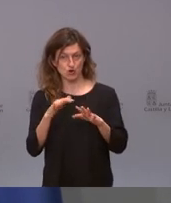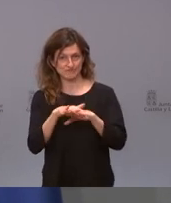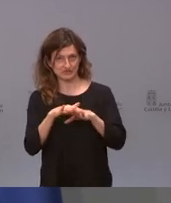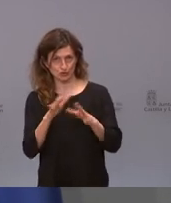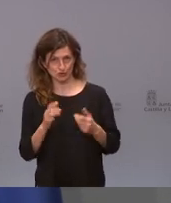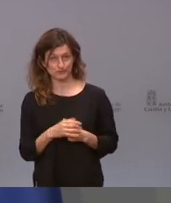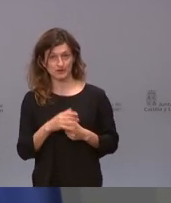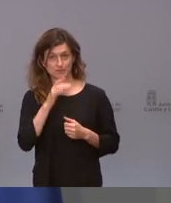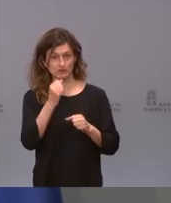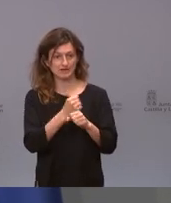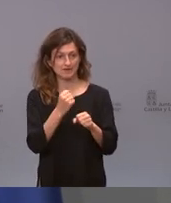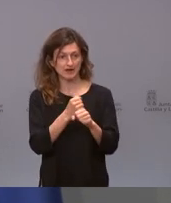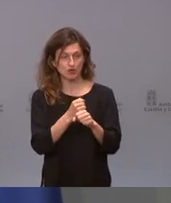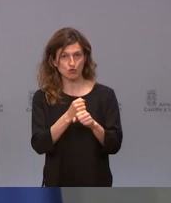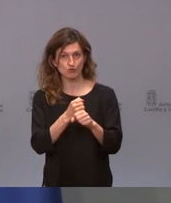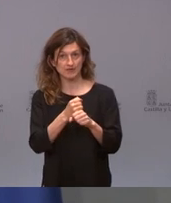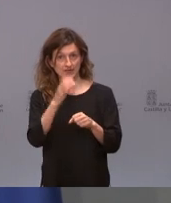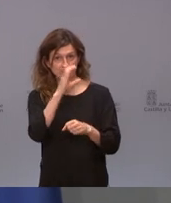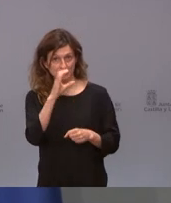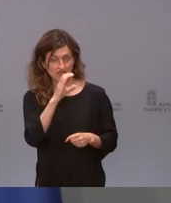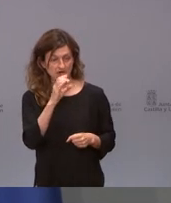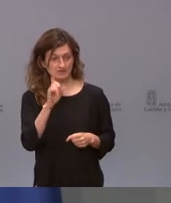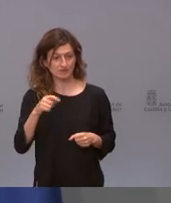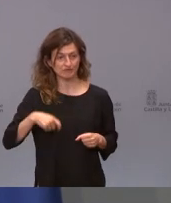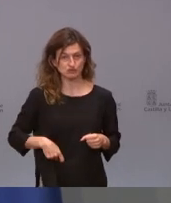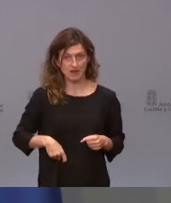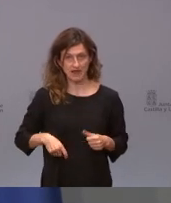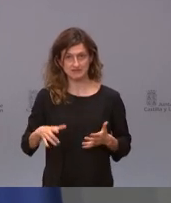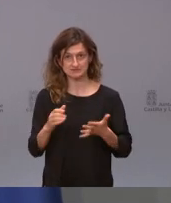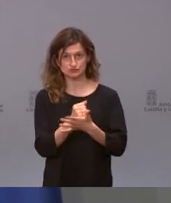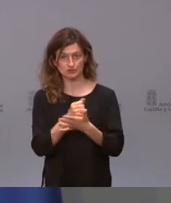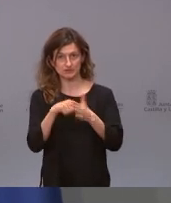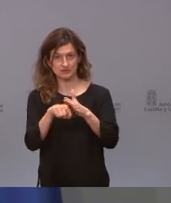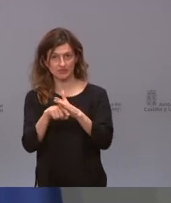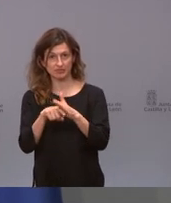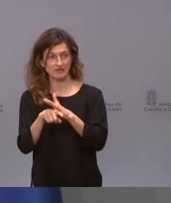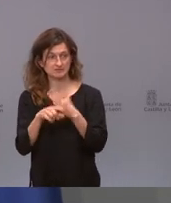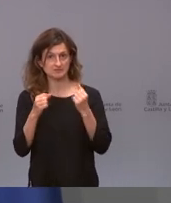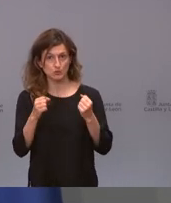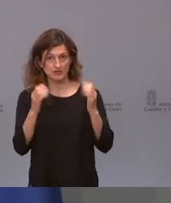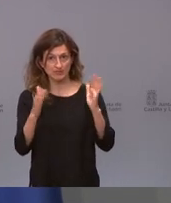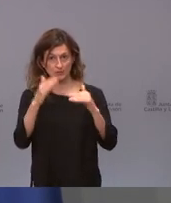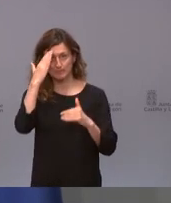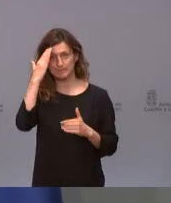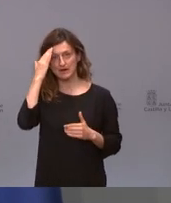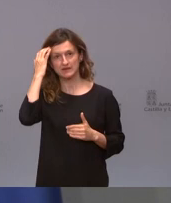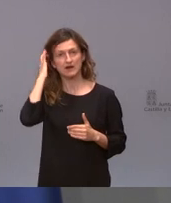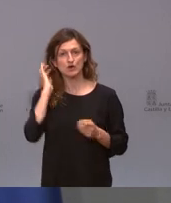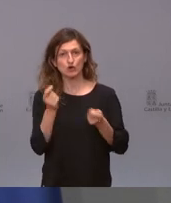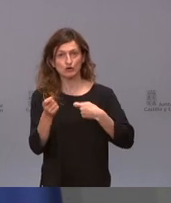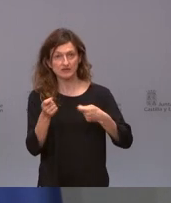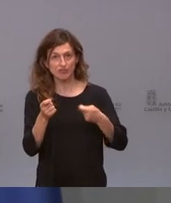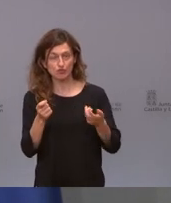que se está haciendo con las sociedades científicas y con profesionales de todas las gerencias de atención primaria coordinadores